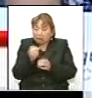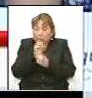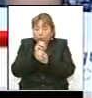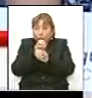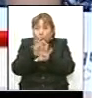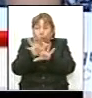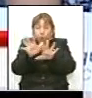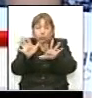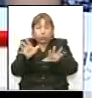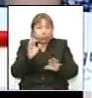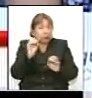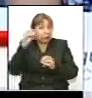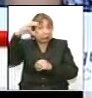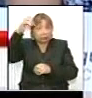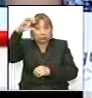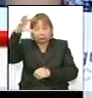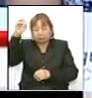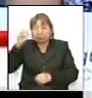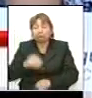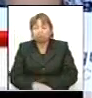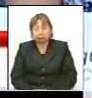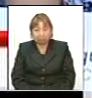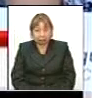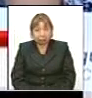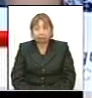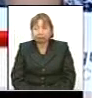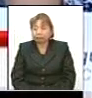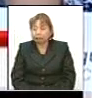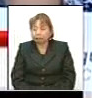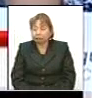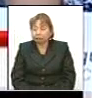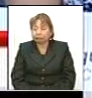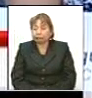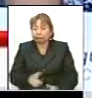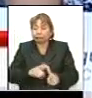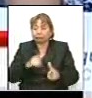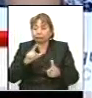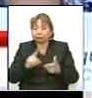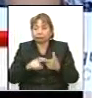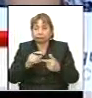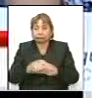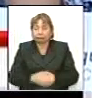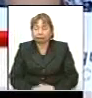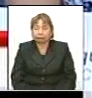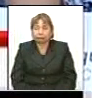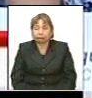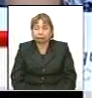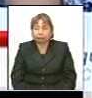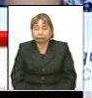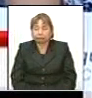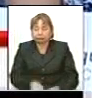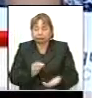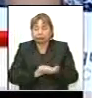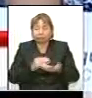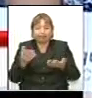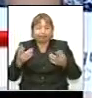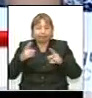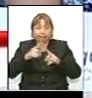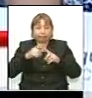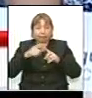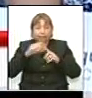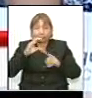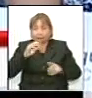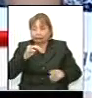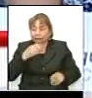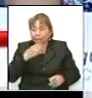ambientes y poder conectar un celular no entonces esto ha sido hecho en alianza tecnológica con intel